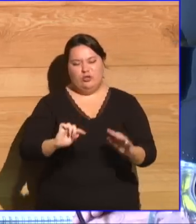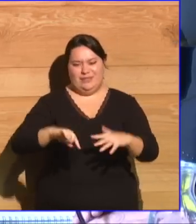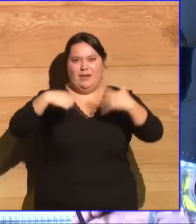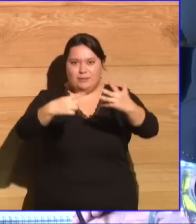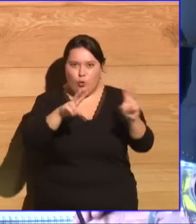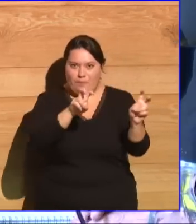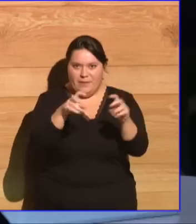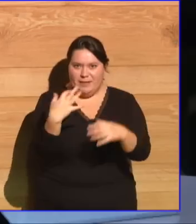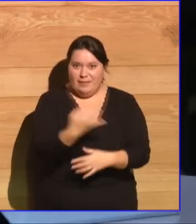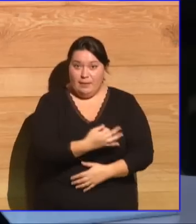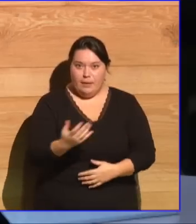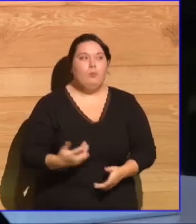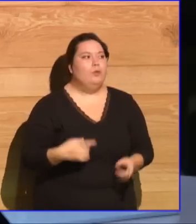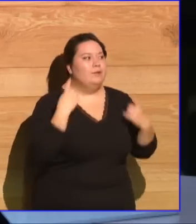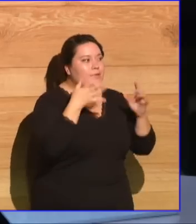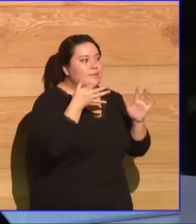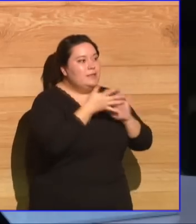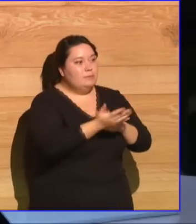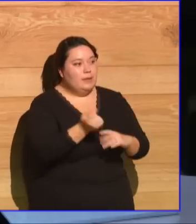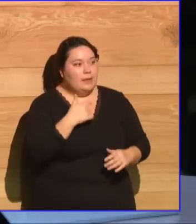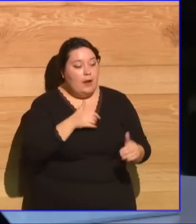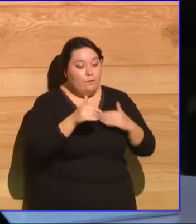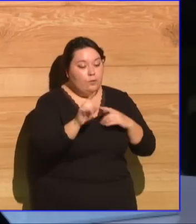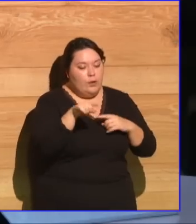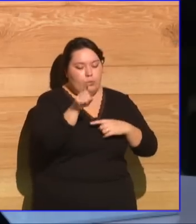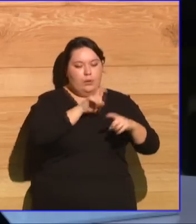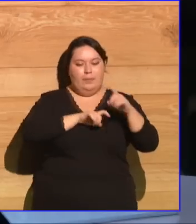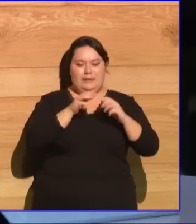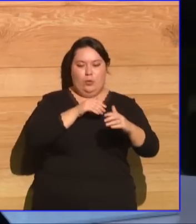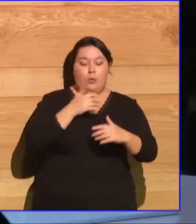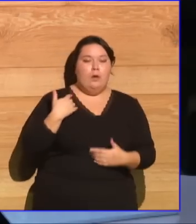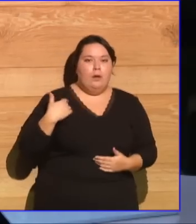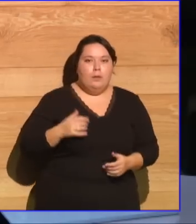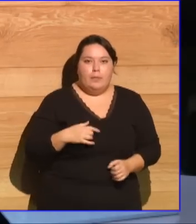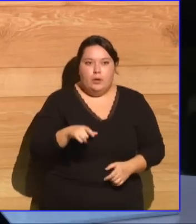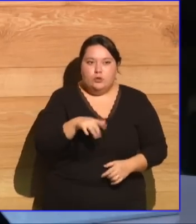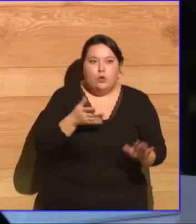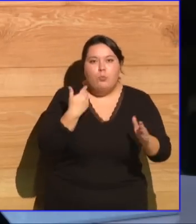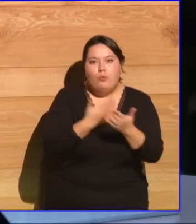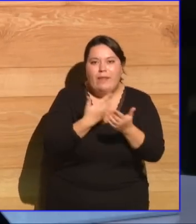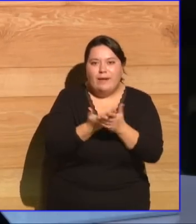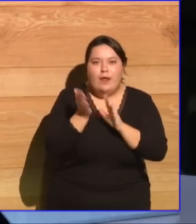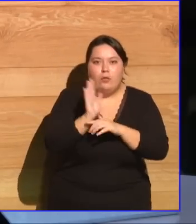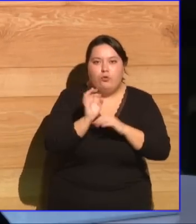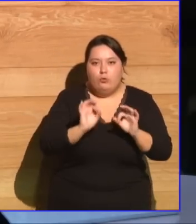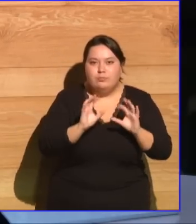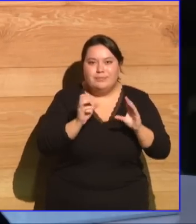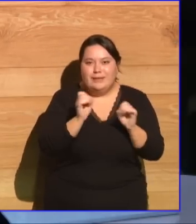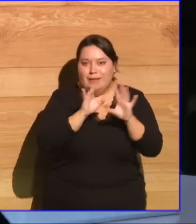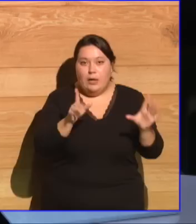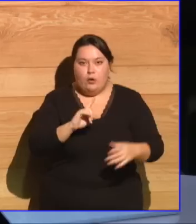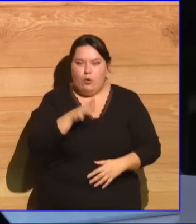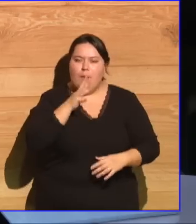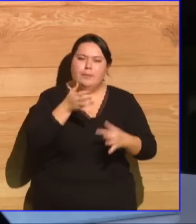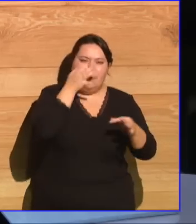séptuples comillas. Mira, voy a tratar de explicarlo yéndome al futuro y volviendo al pasado, pero no consideréis esto una declaración en mármol. Ahora lo empezamos